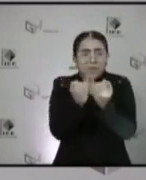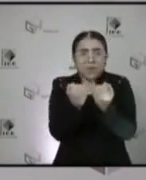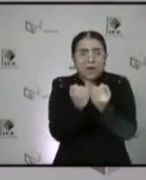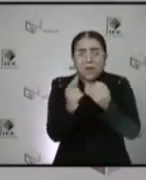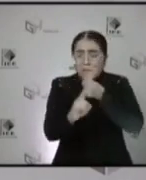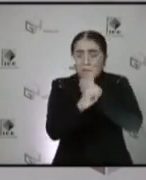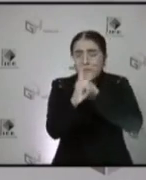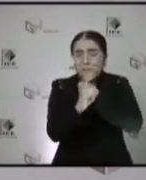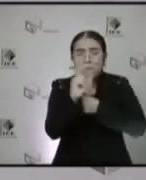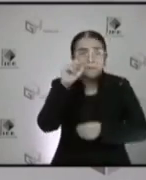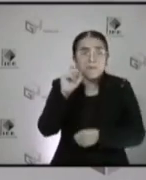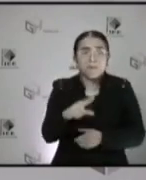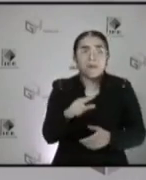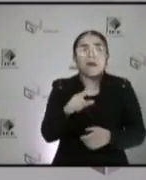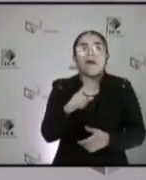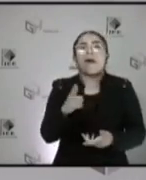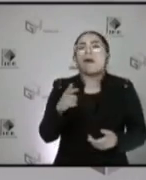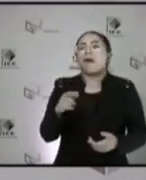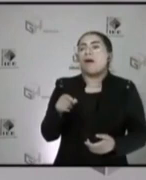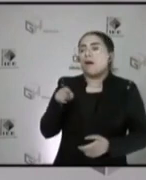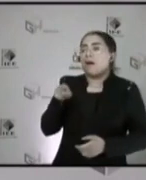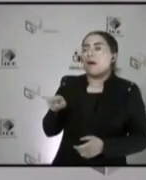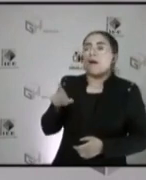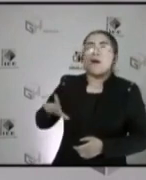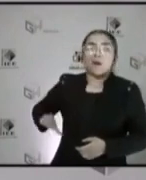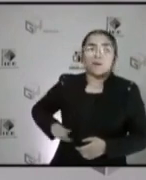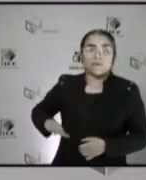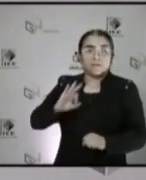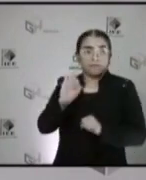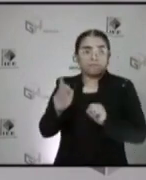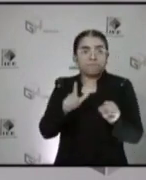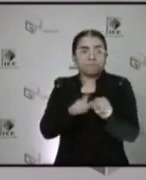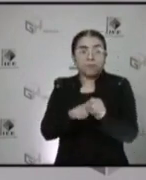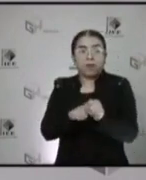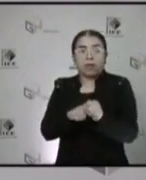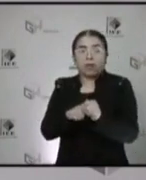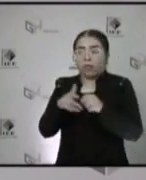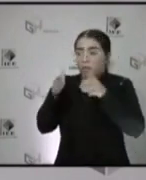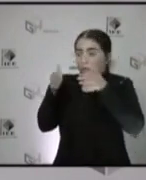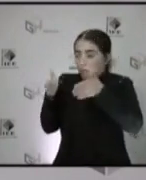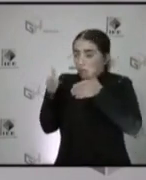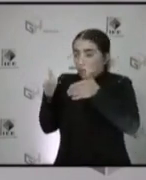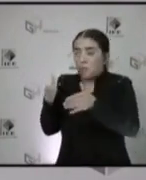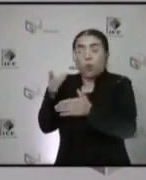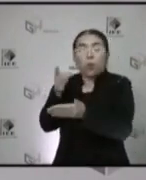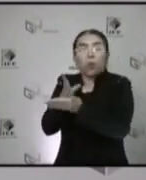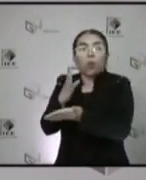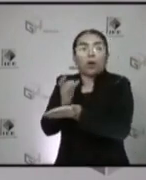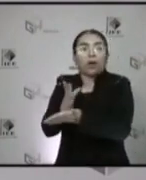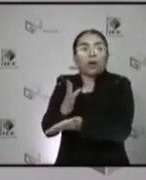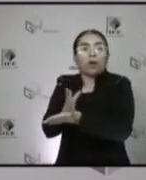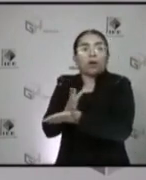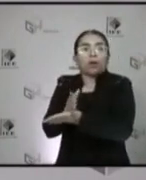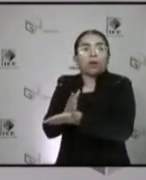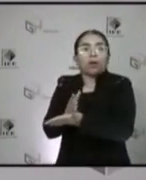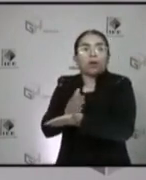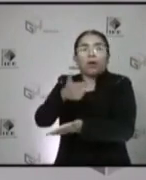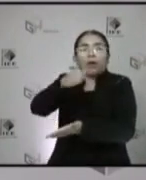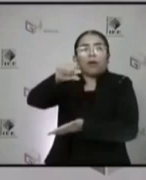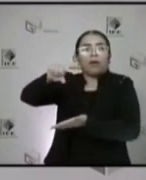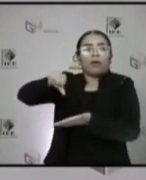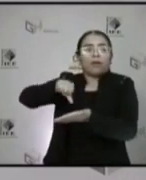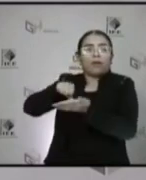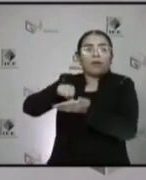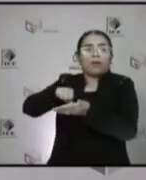A que el gobierno federal centralizó los recursos. En lugar de seguir con un federalismo, regresamos a un centralismo